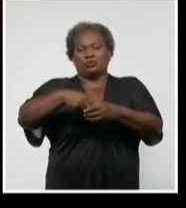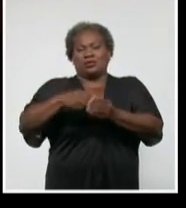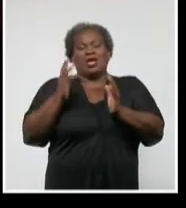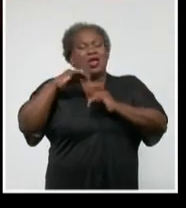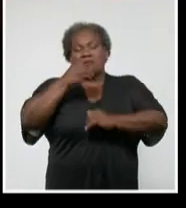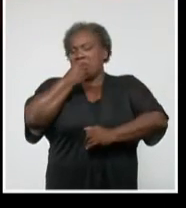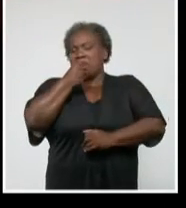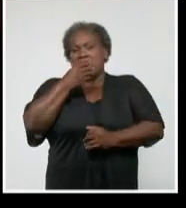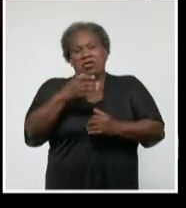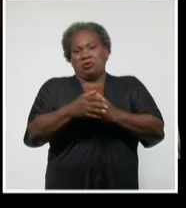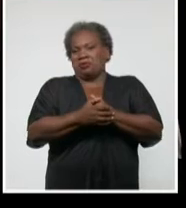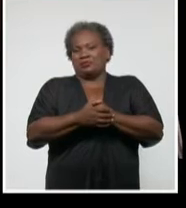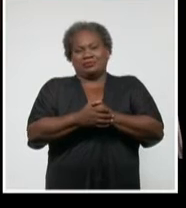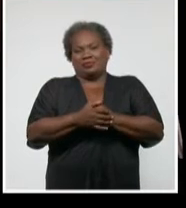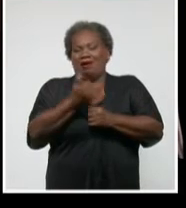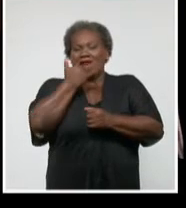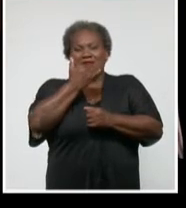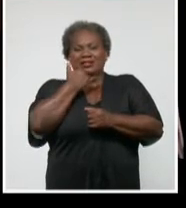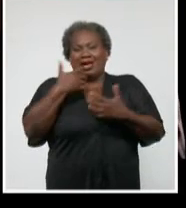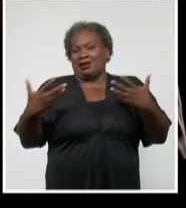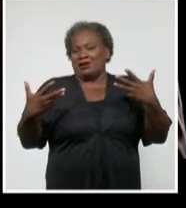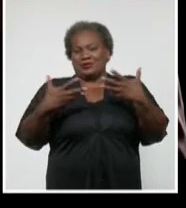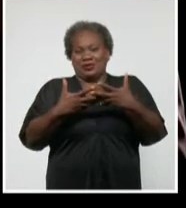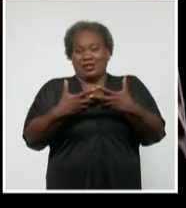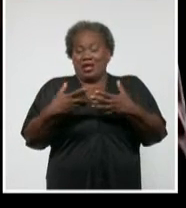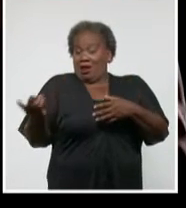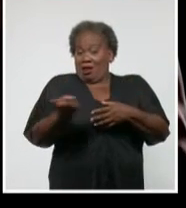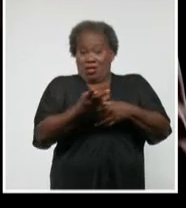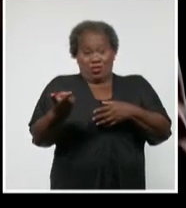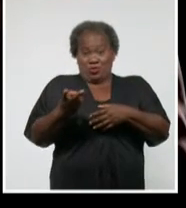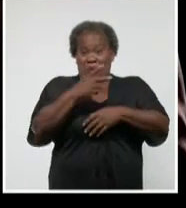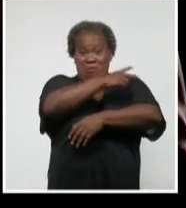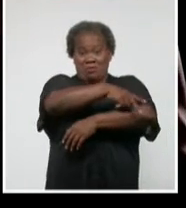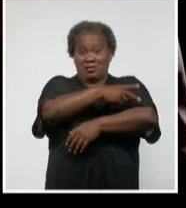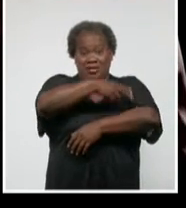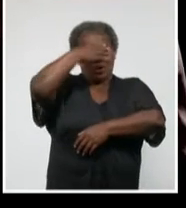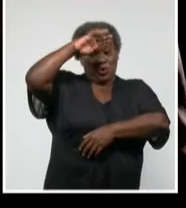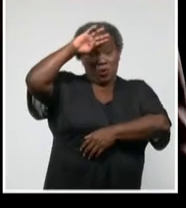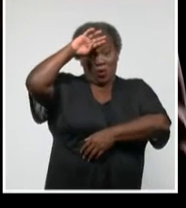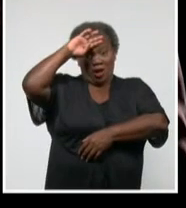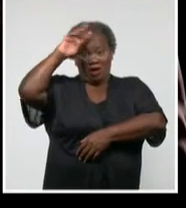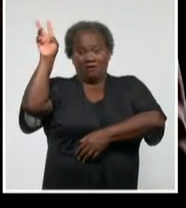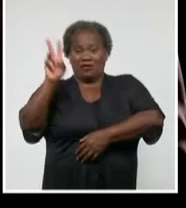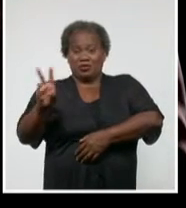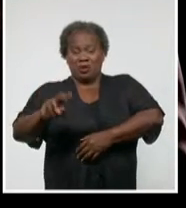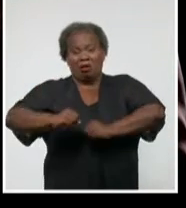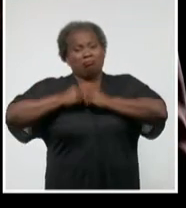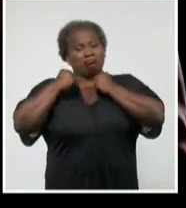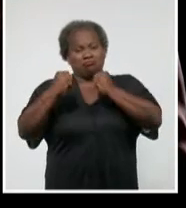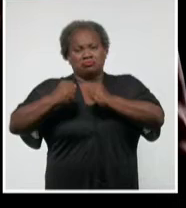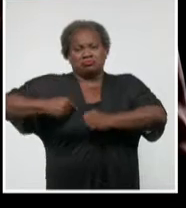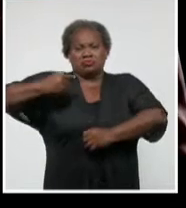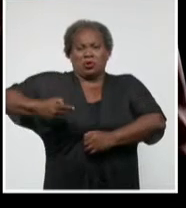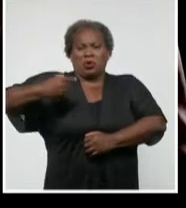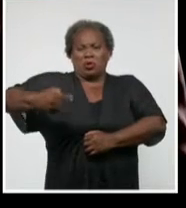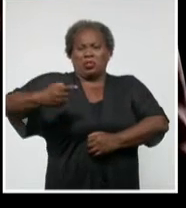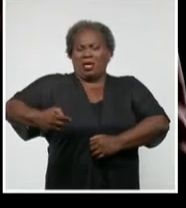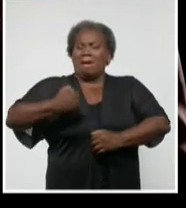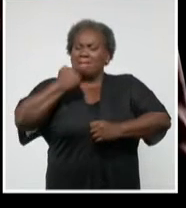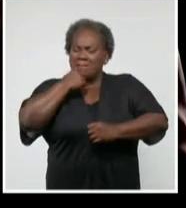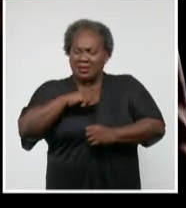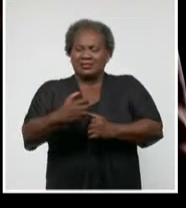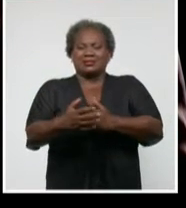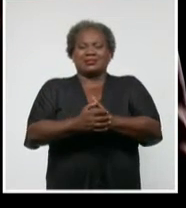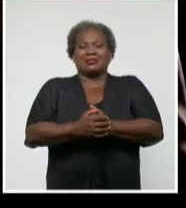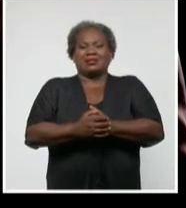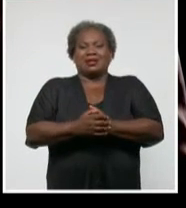podrán. Es decir, nuestras revoluciones, nuestros pueblos, cada día más fortalecidos, cada día con mayor conciencia